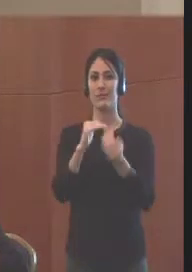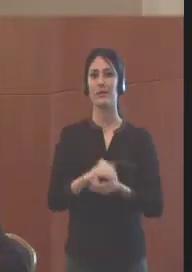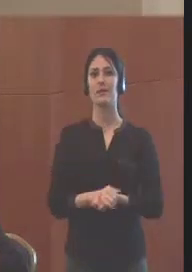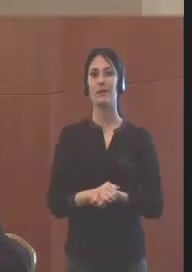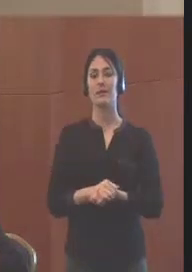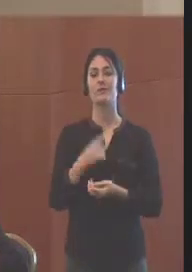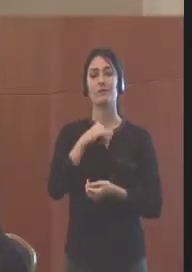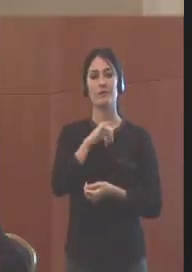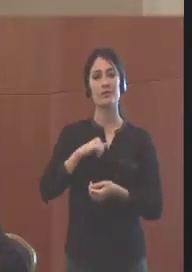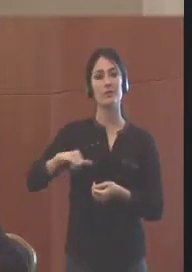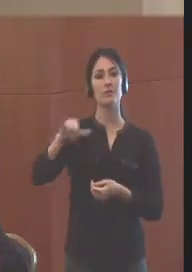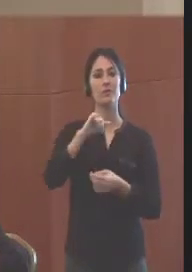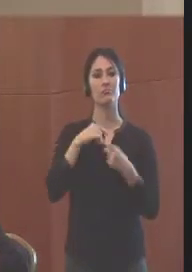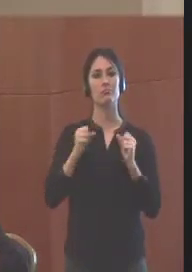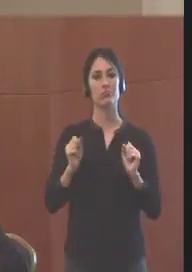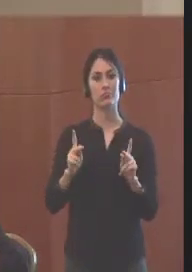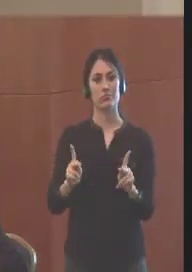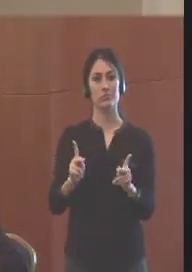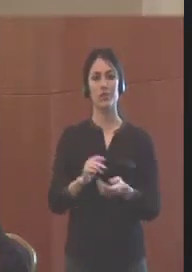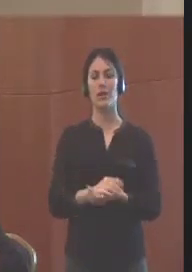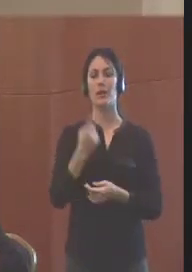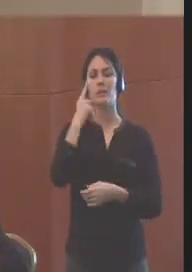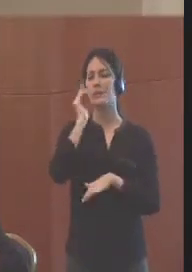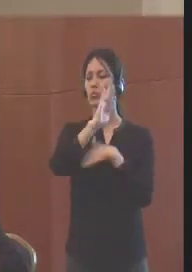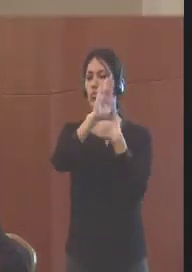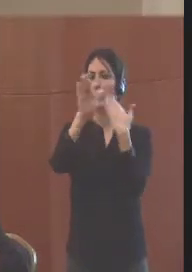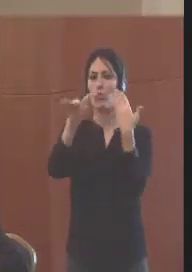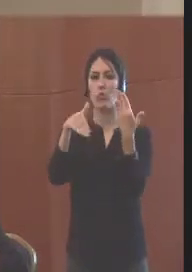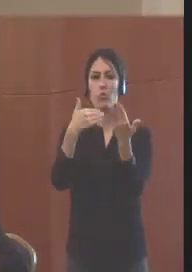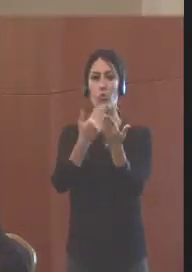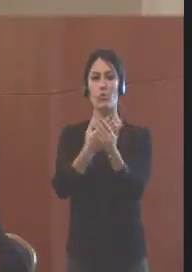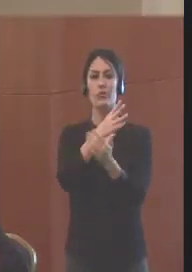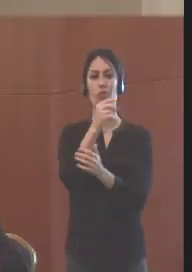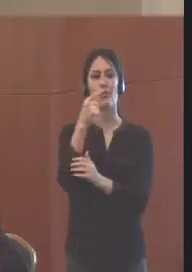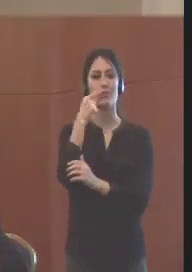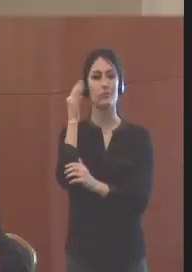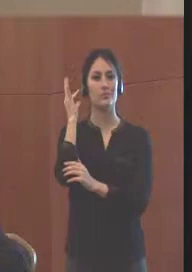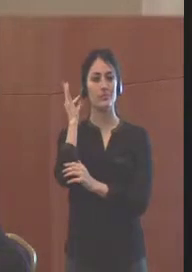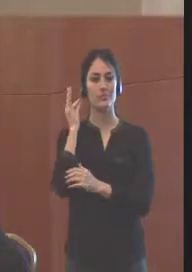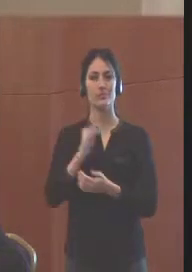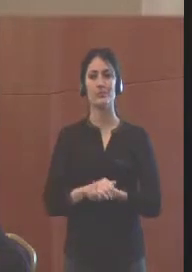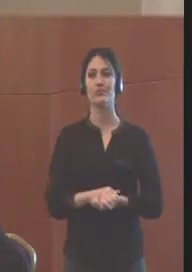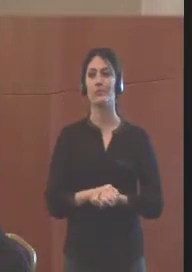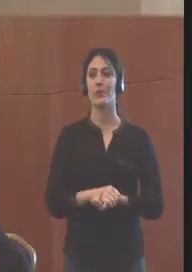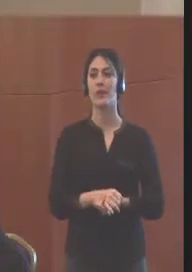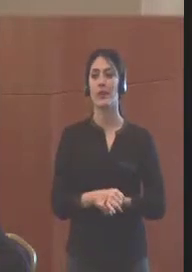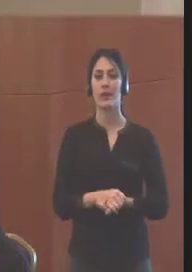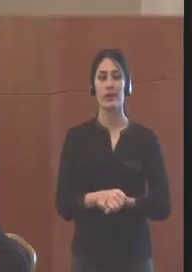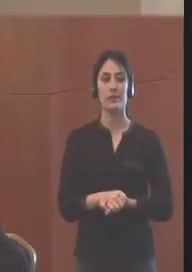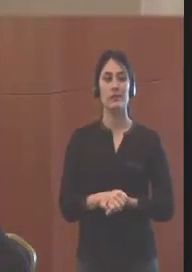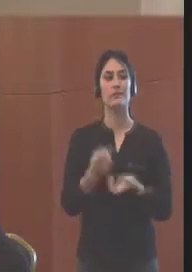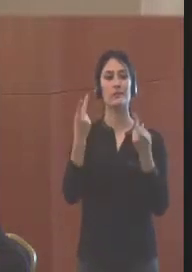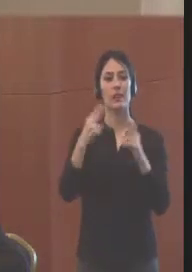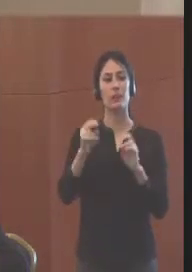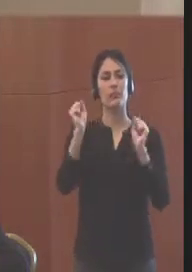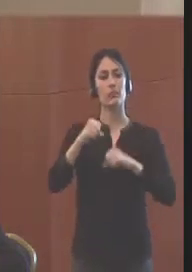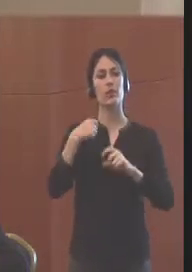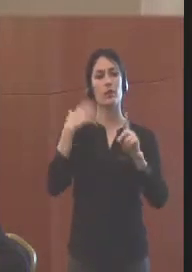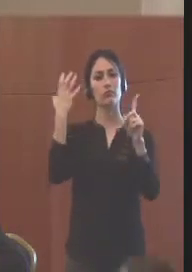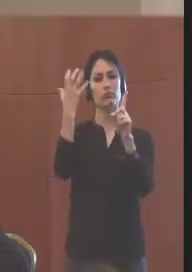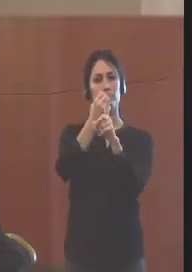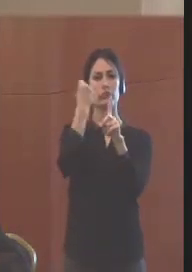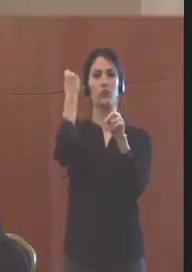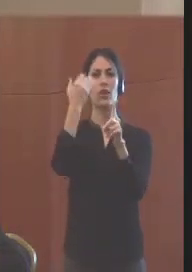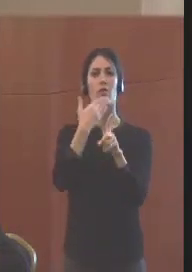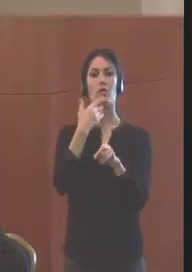la equidad de oportunidad para todas y todos. Es lograr cambiar la